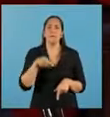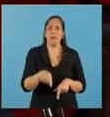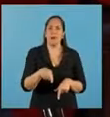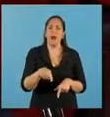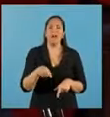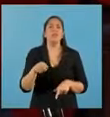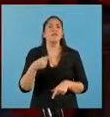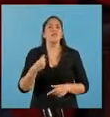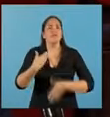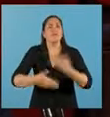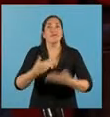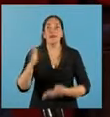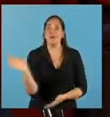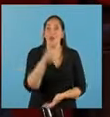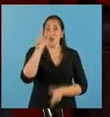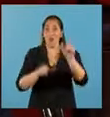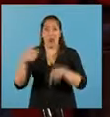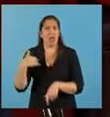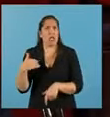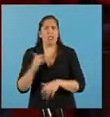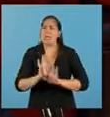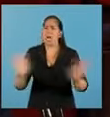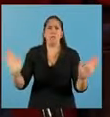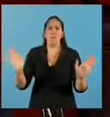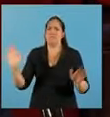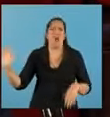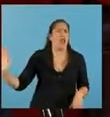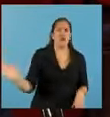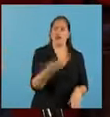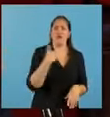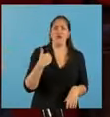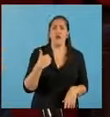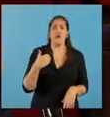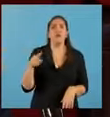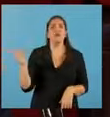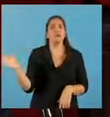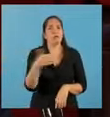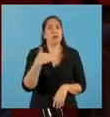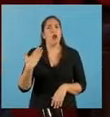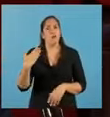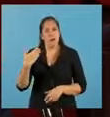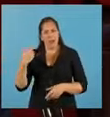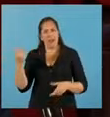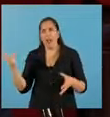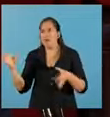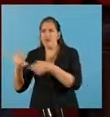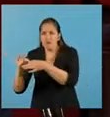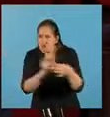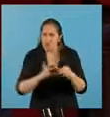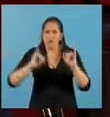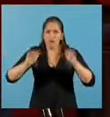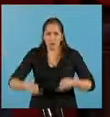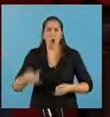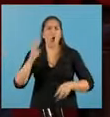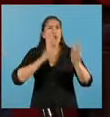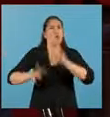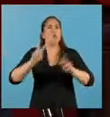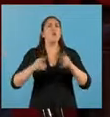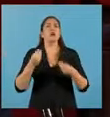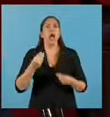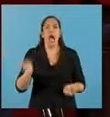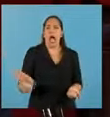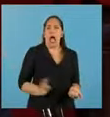a que todos los argentinos, sin distinción alguna, se conviertan en actores de la epopeya que supone derrotar al hombre, al